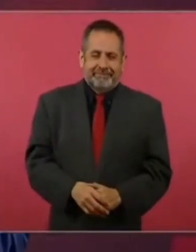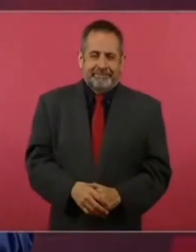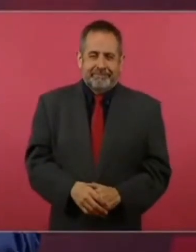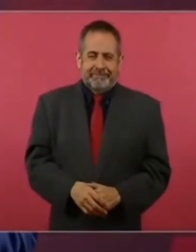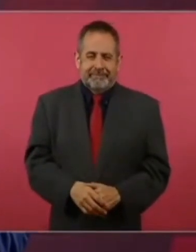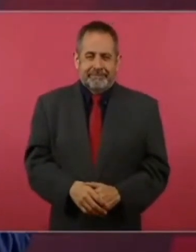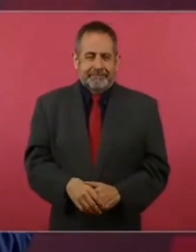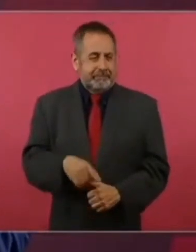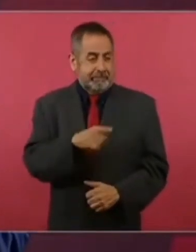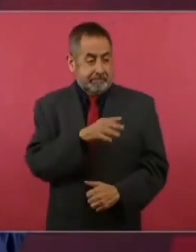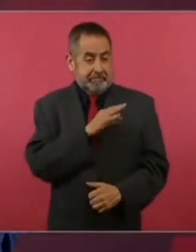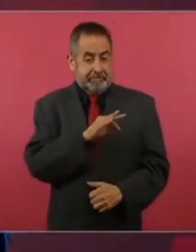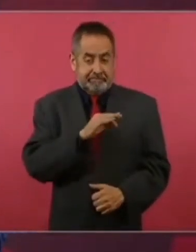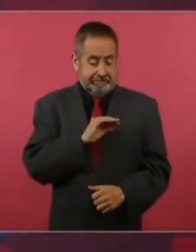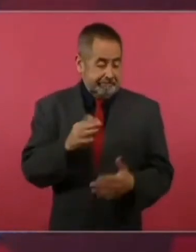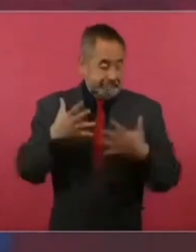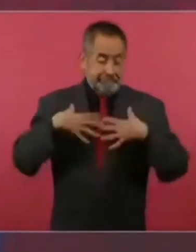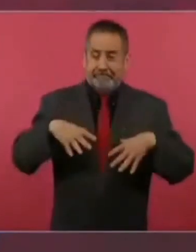Te puedes poner